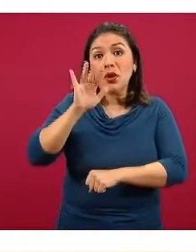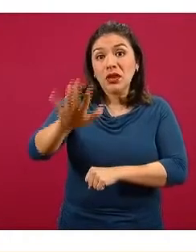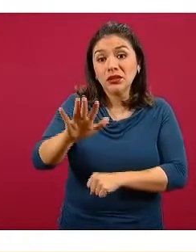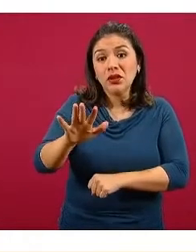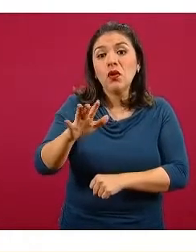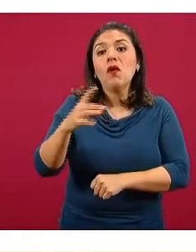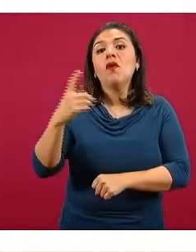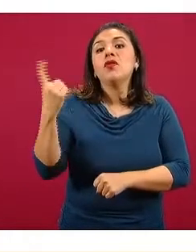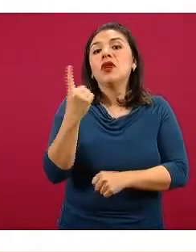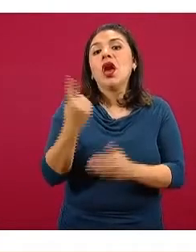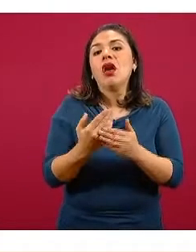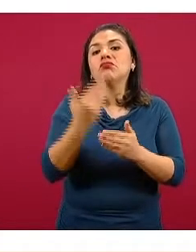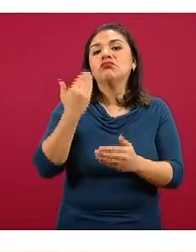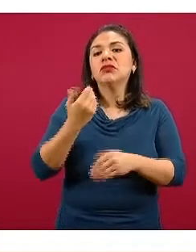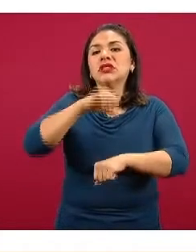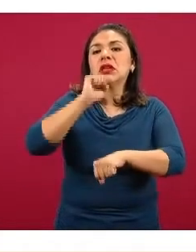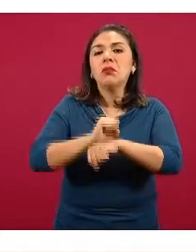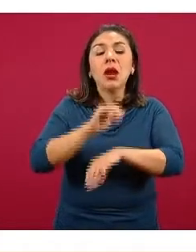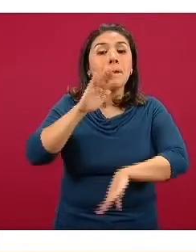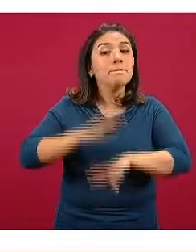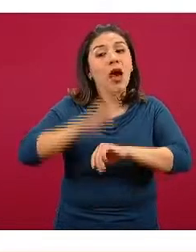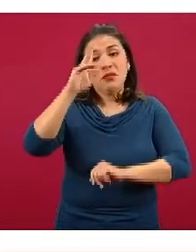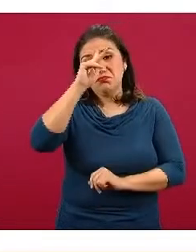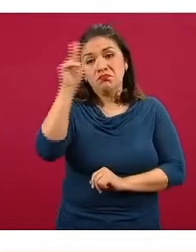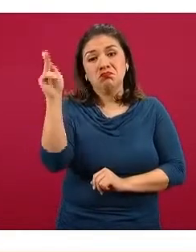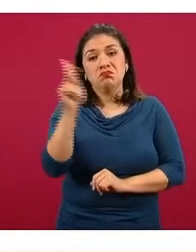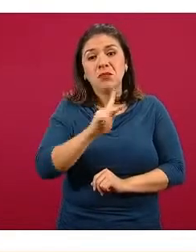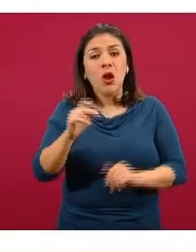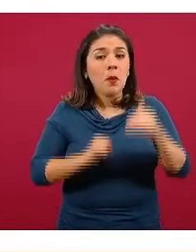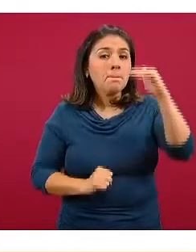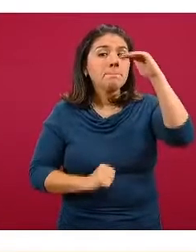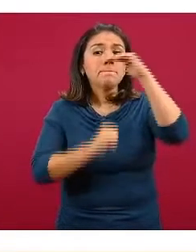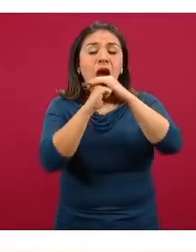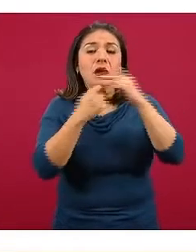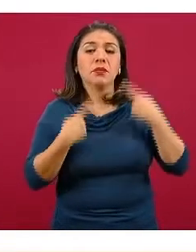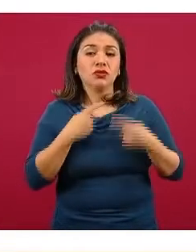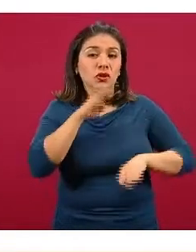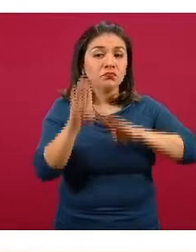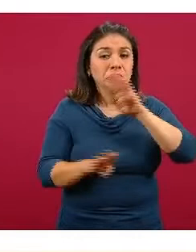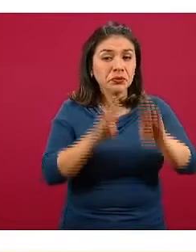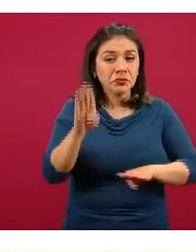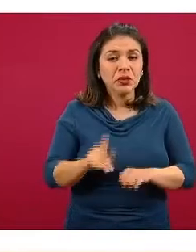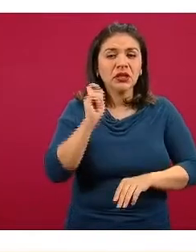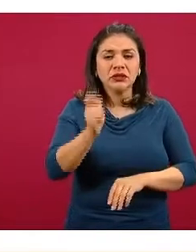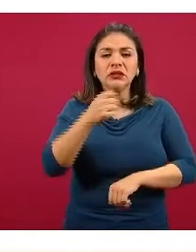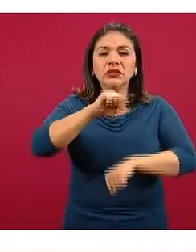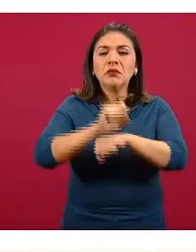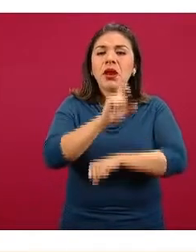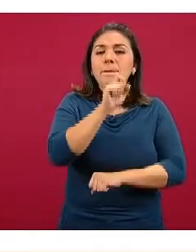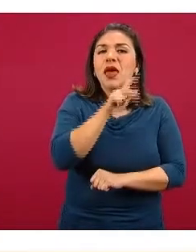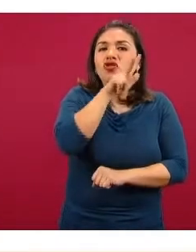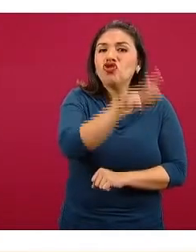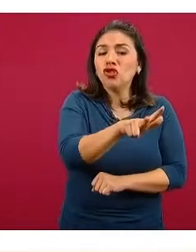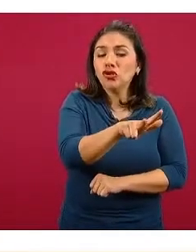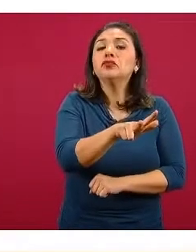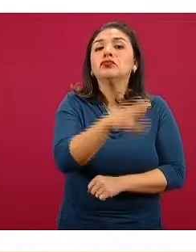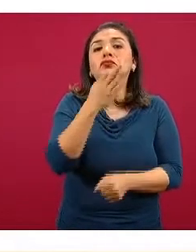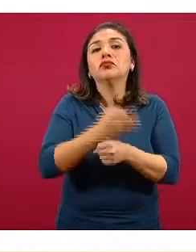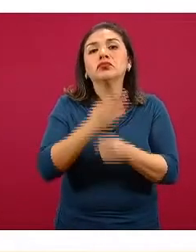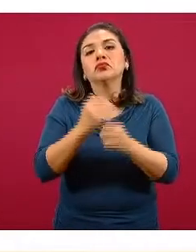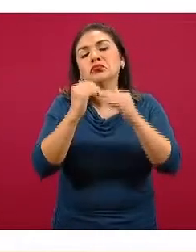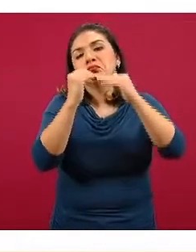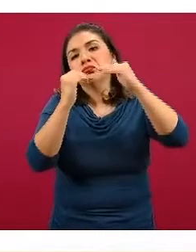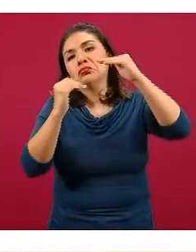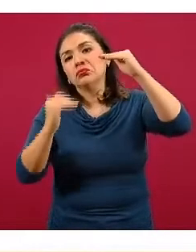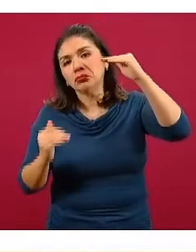comparación a la semana en la cual tuvimos la mayor cantidad de defunciones en una semana, que fue la 28, tenemos un descenso